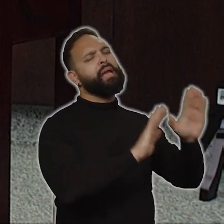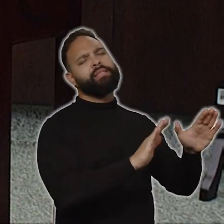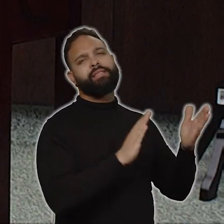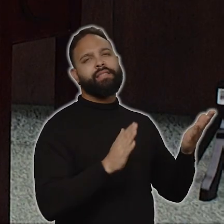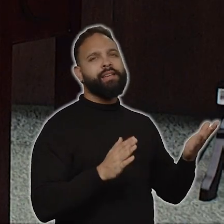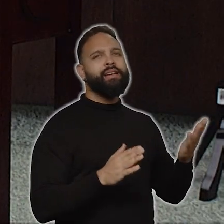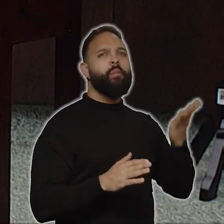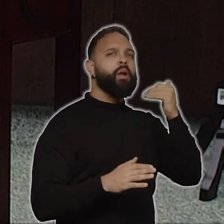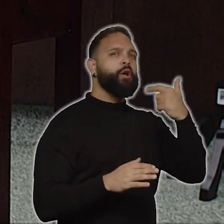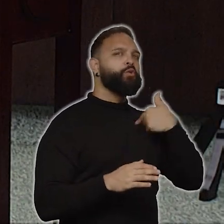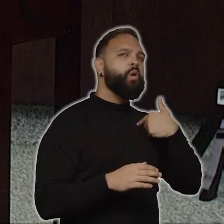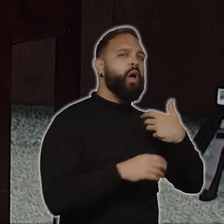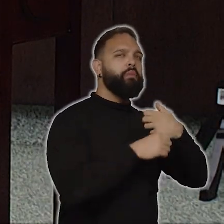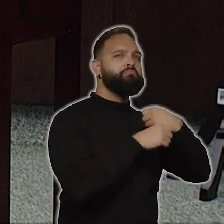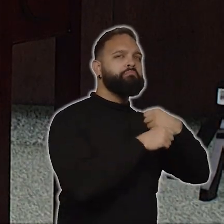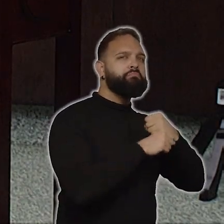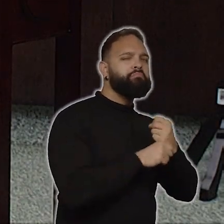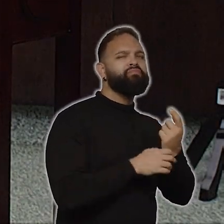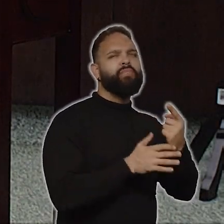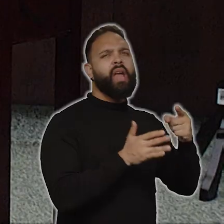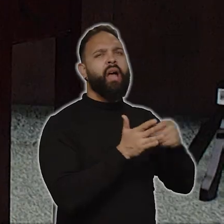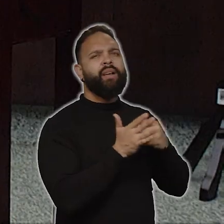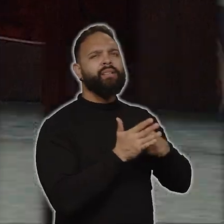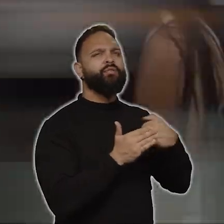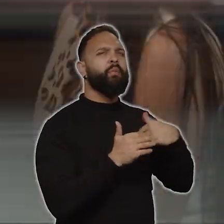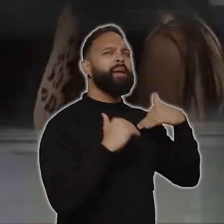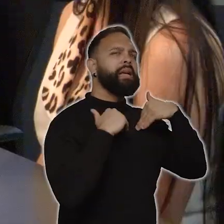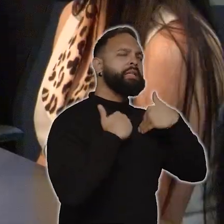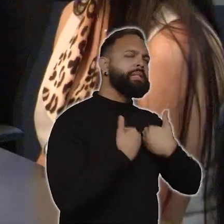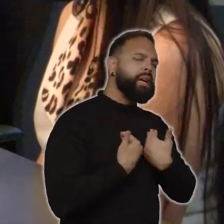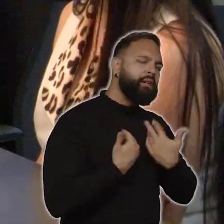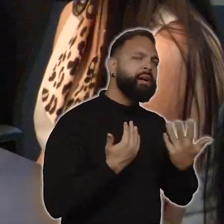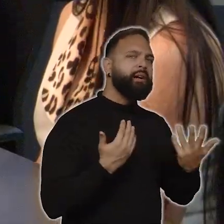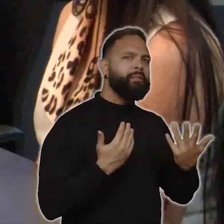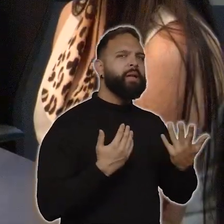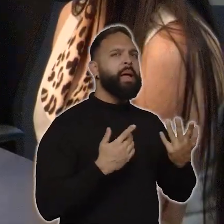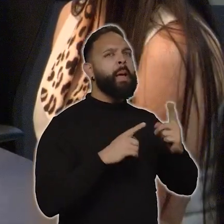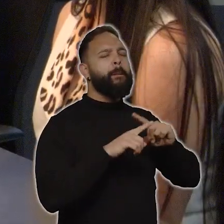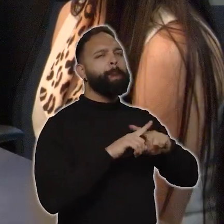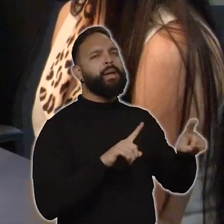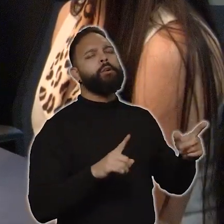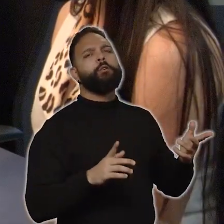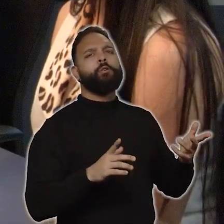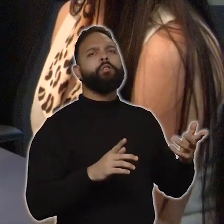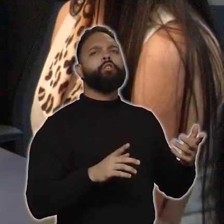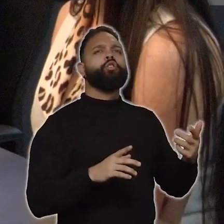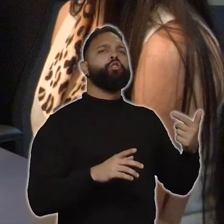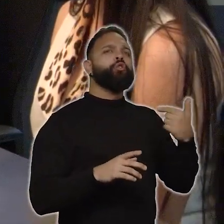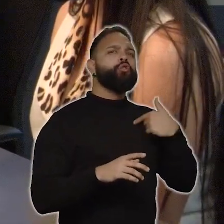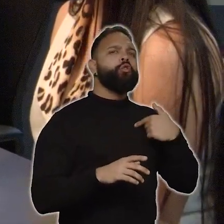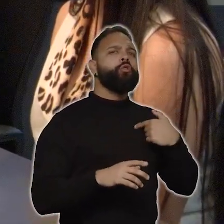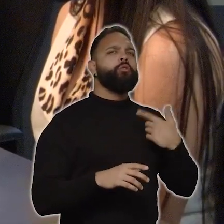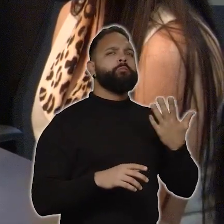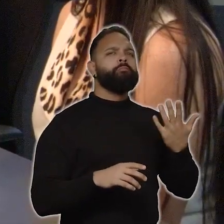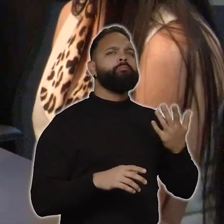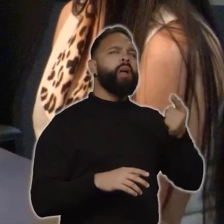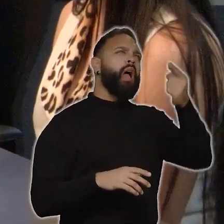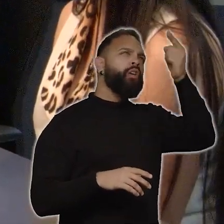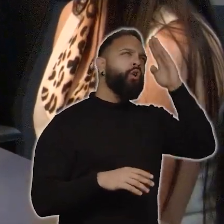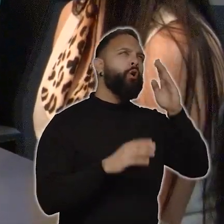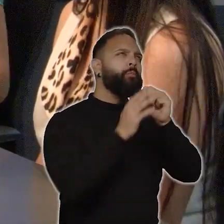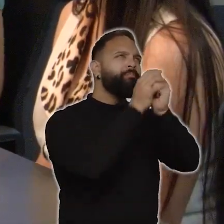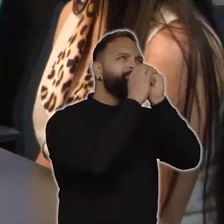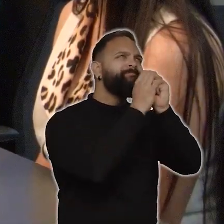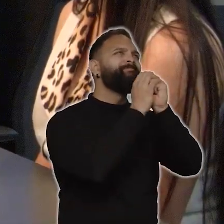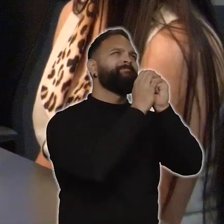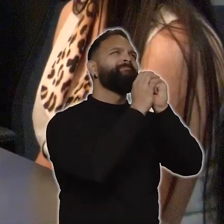porque lo hacía y después algunas veces me cansaba. Pero entonces yo le pedía fuerza a